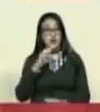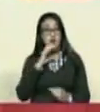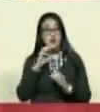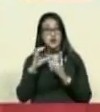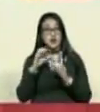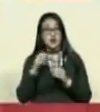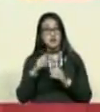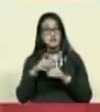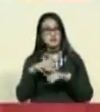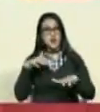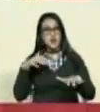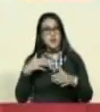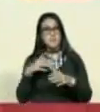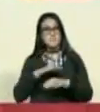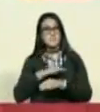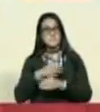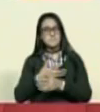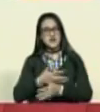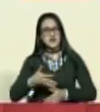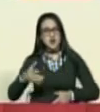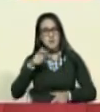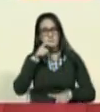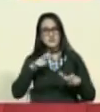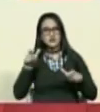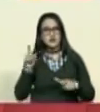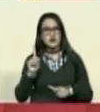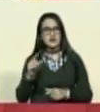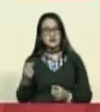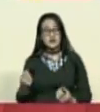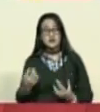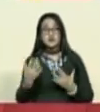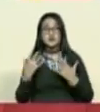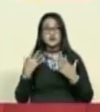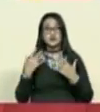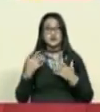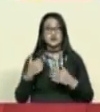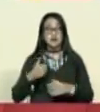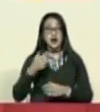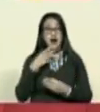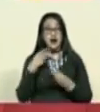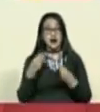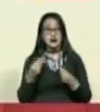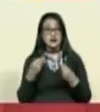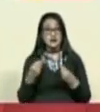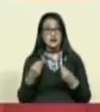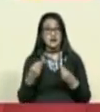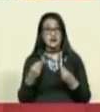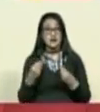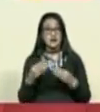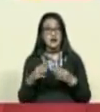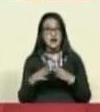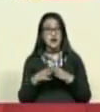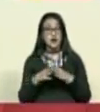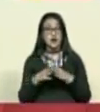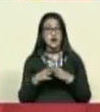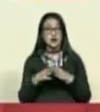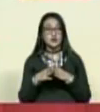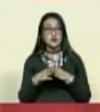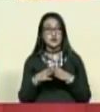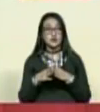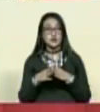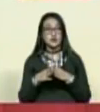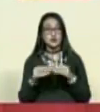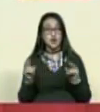con millones de personas y necesitamos estar en el mayor estándar de calidad en todo lo que hacemos desde el punto de